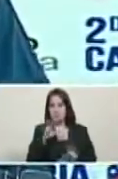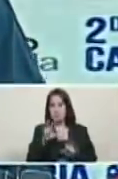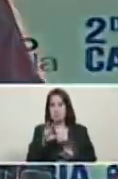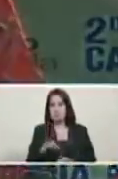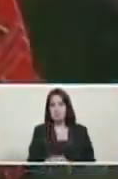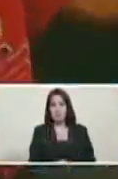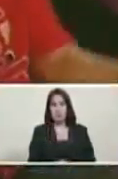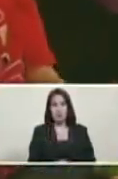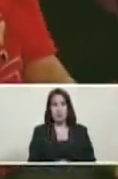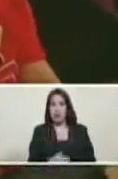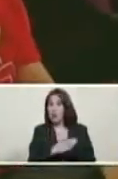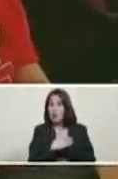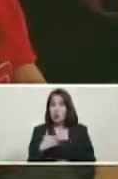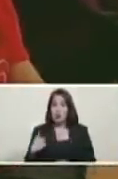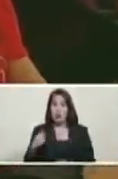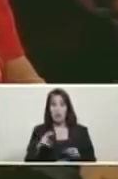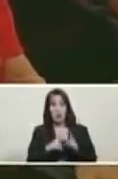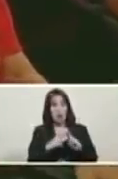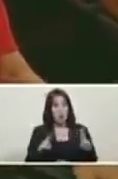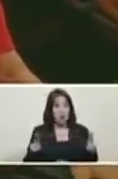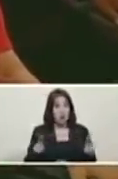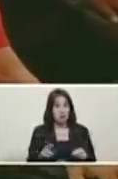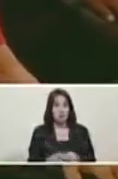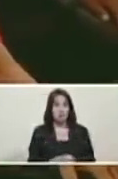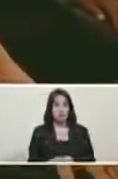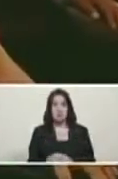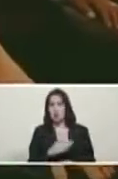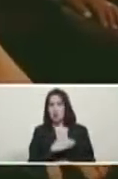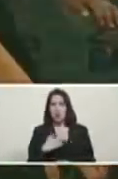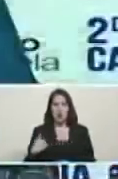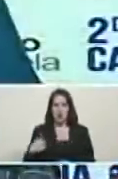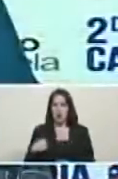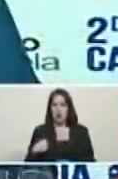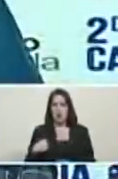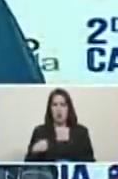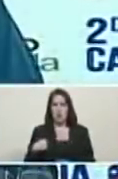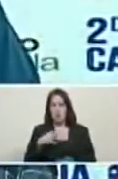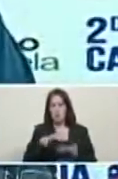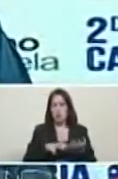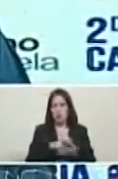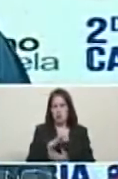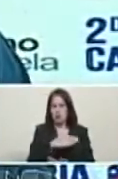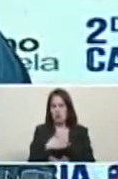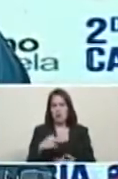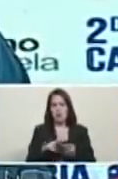Lo que queremos es paz. No queremos peo, queremos paz.